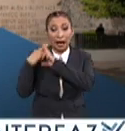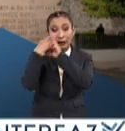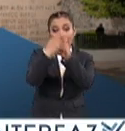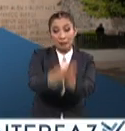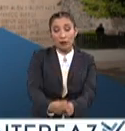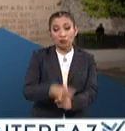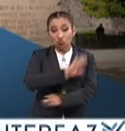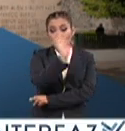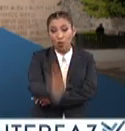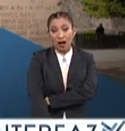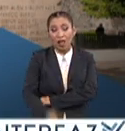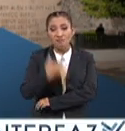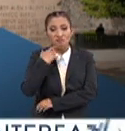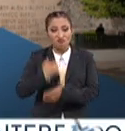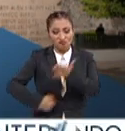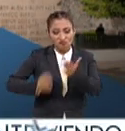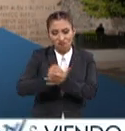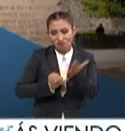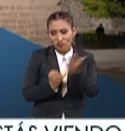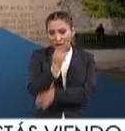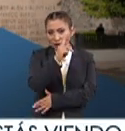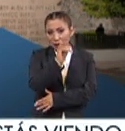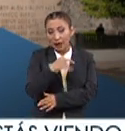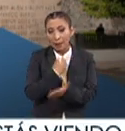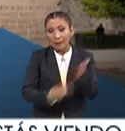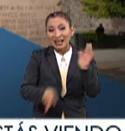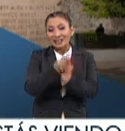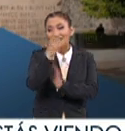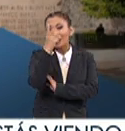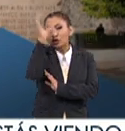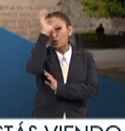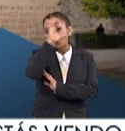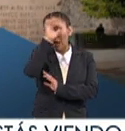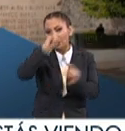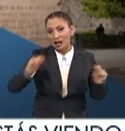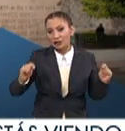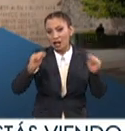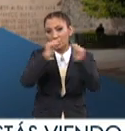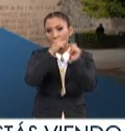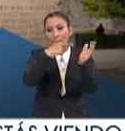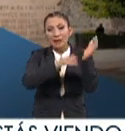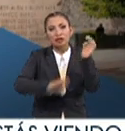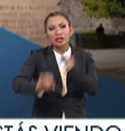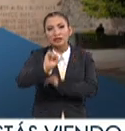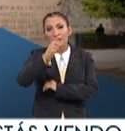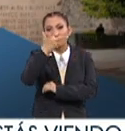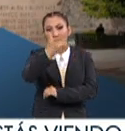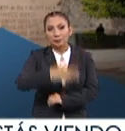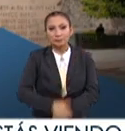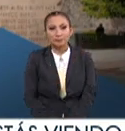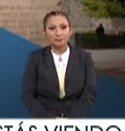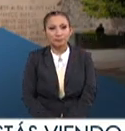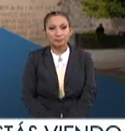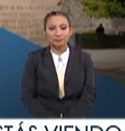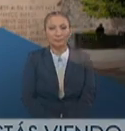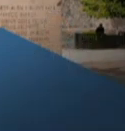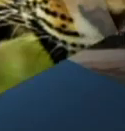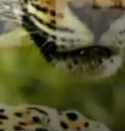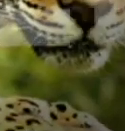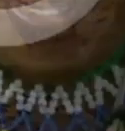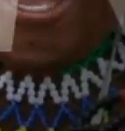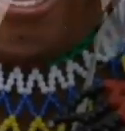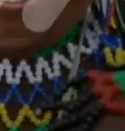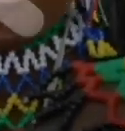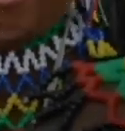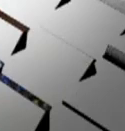Aniversario de los caídos en la lucha por la democracia en la Plaza de las Tres Culturas de Tlatelolco en 1968.